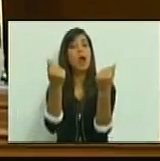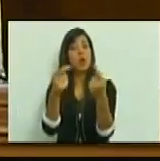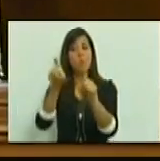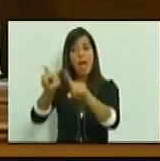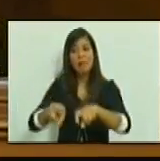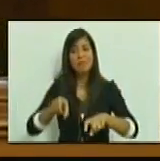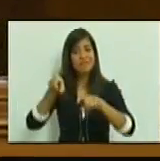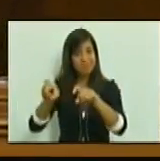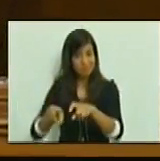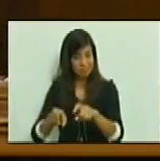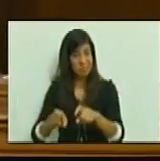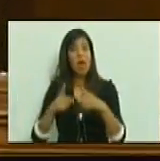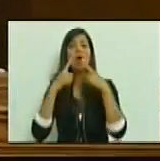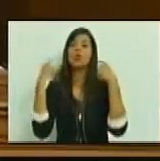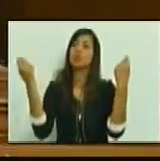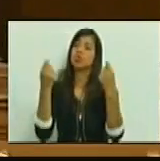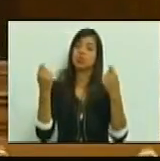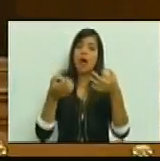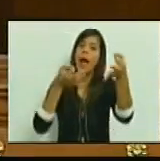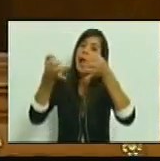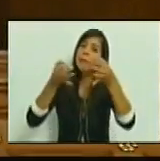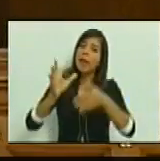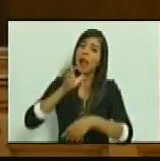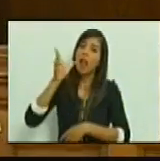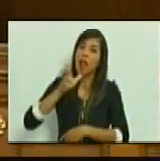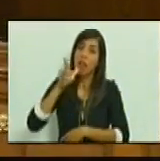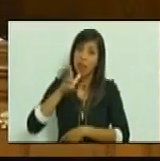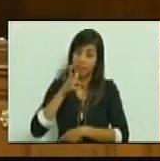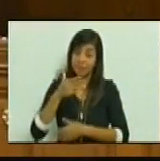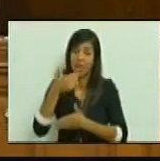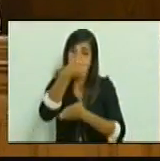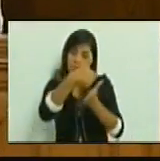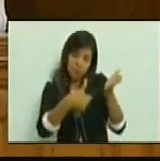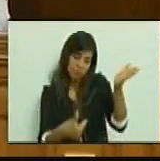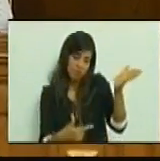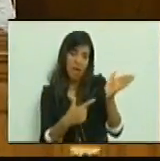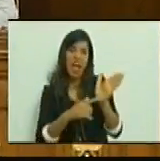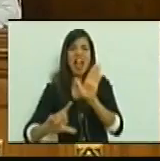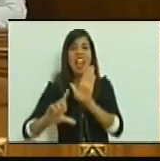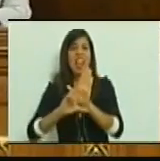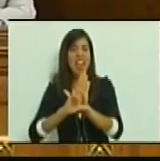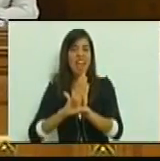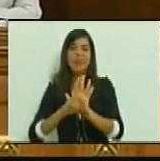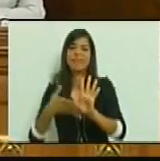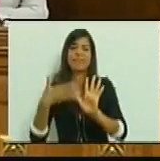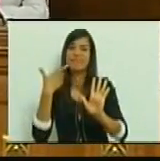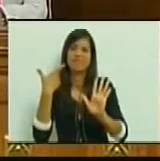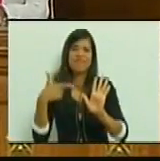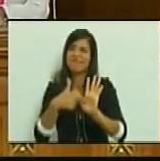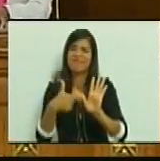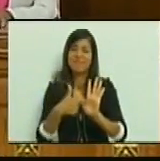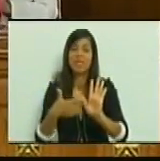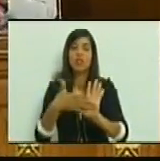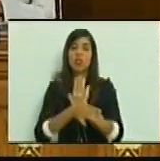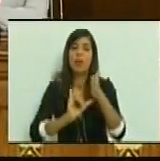a esta asamblea plenipotenciaria a presentar la ley que crea el conglomerado AgroSur.